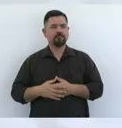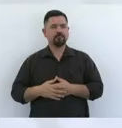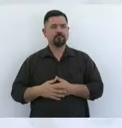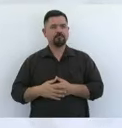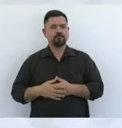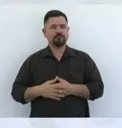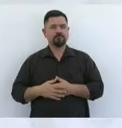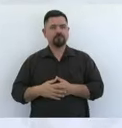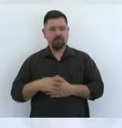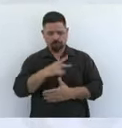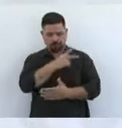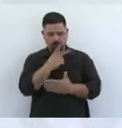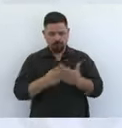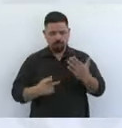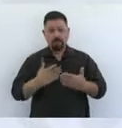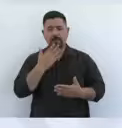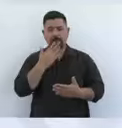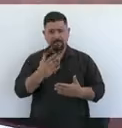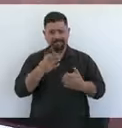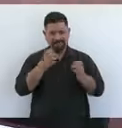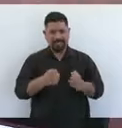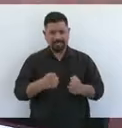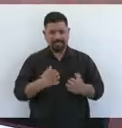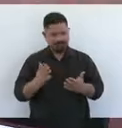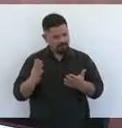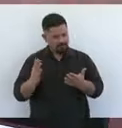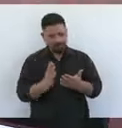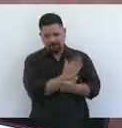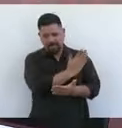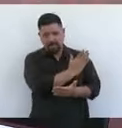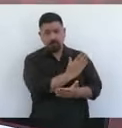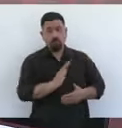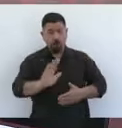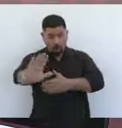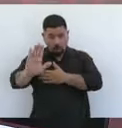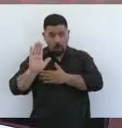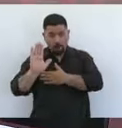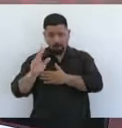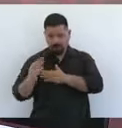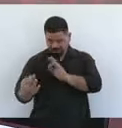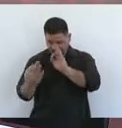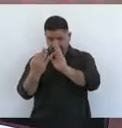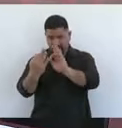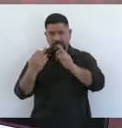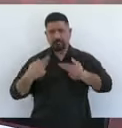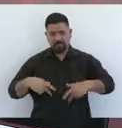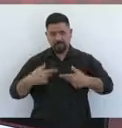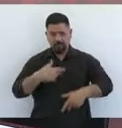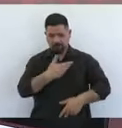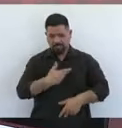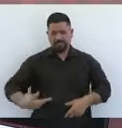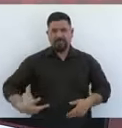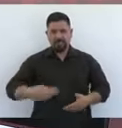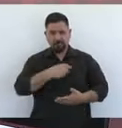Aparte de los programas de bienestar, y el compromiso es con los presidentes municipales.